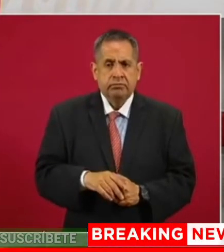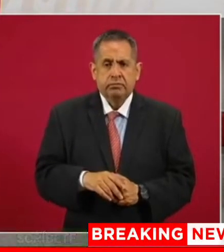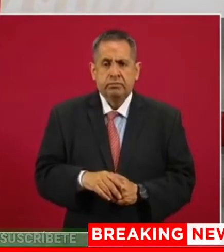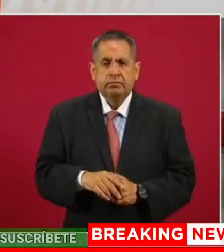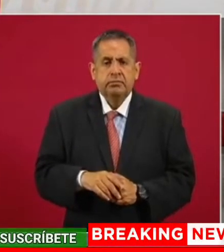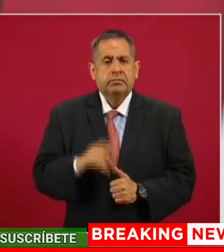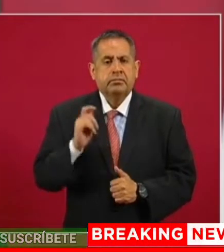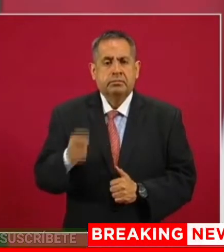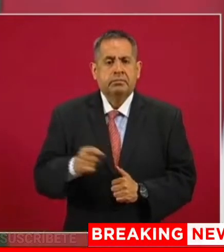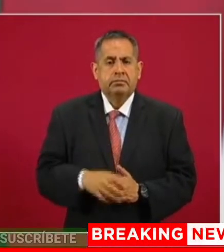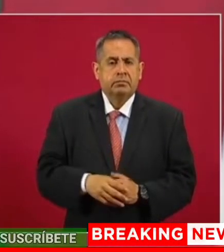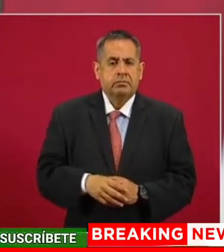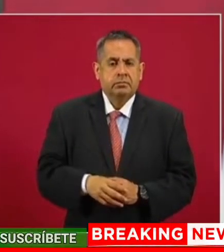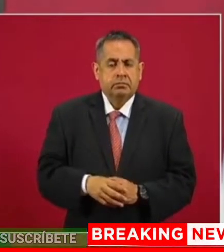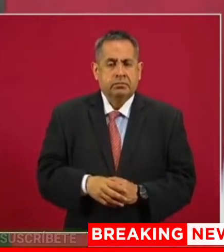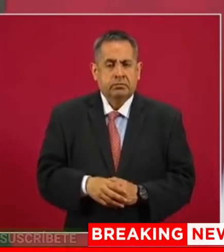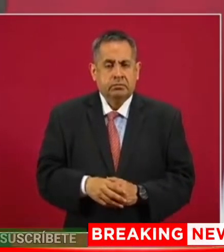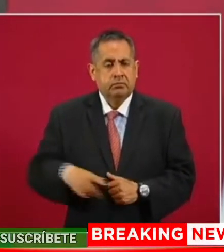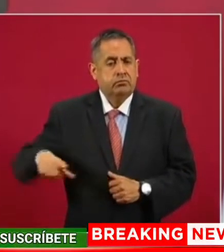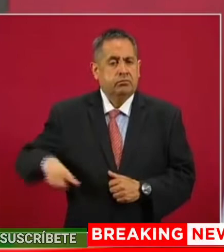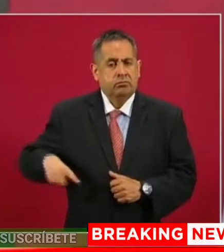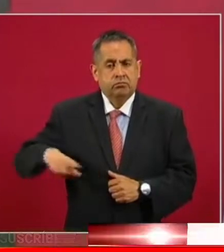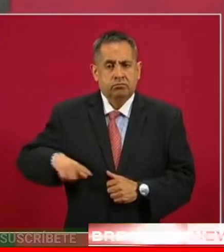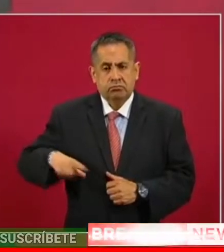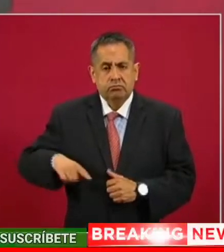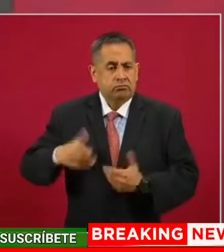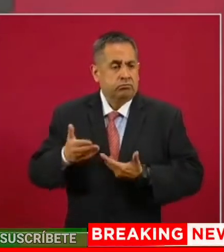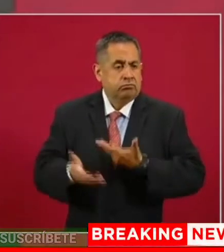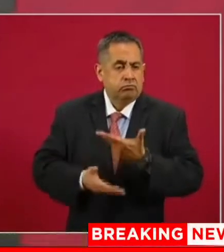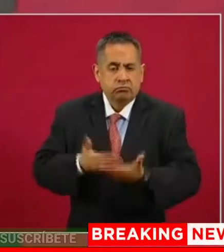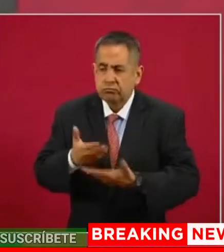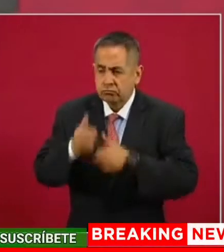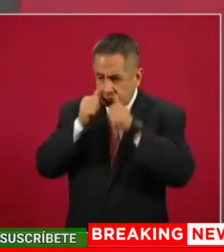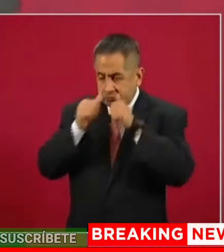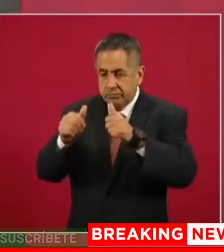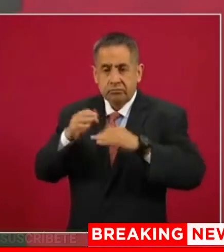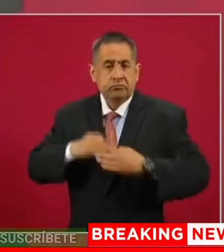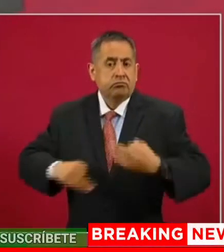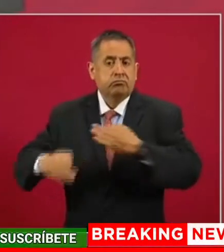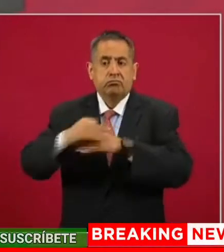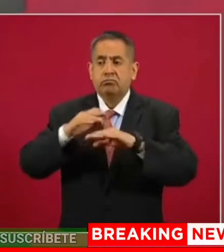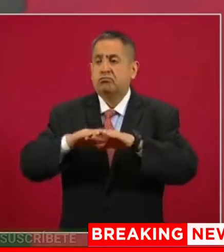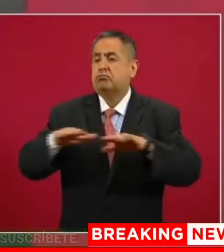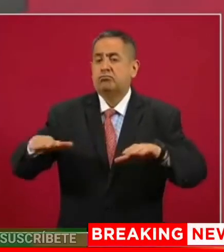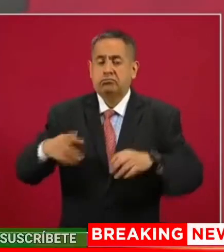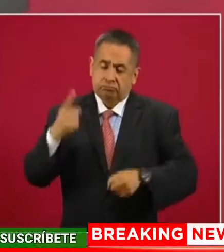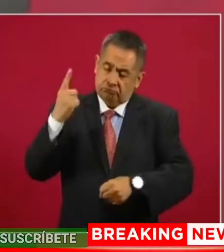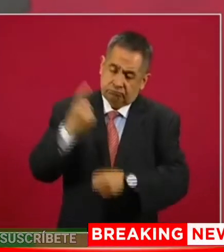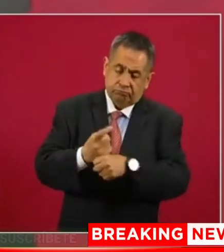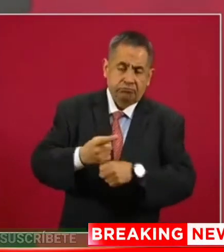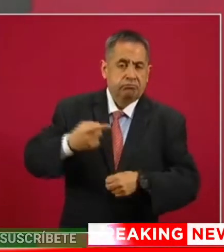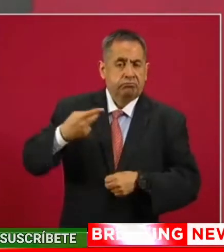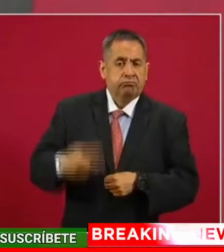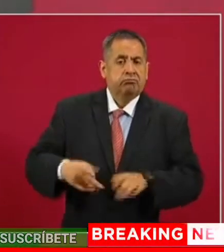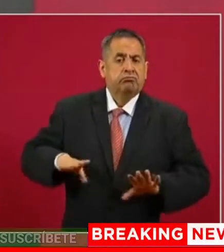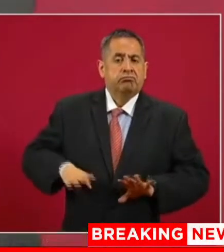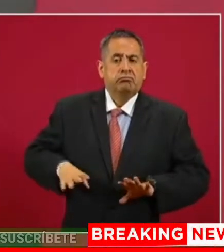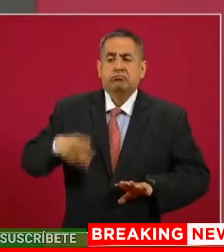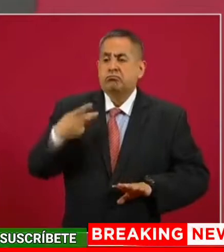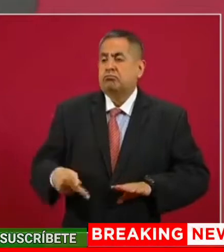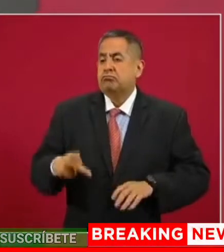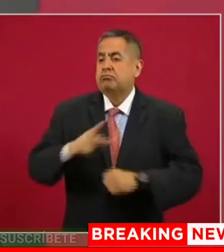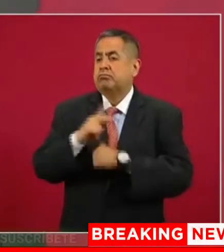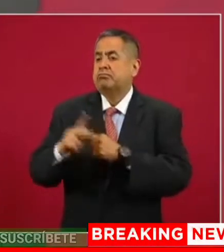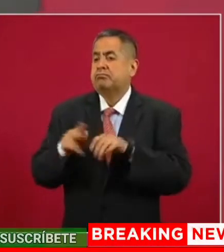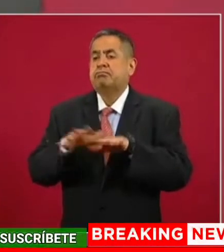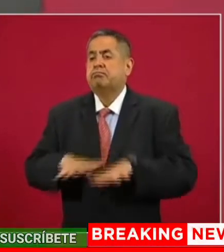que el gobierno esté al servicio de todos y que se pongan por delante los intereses de la